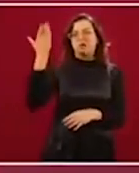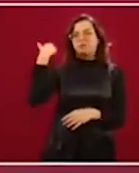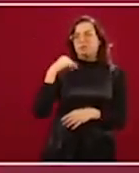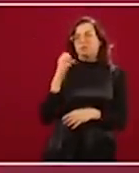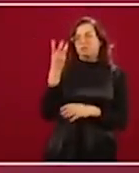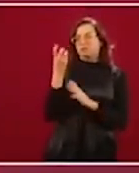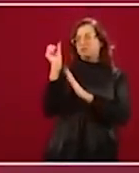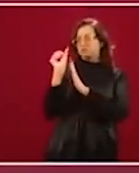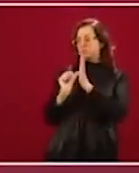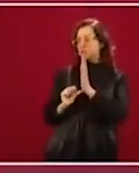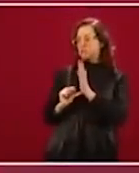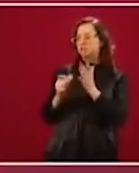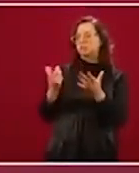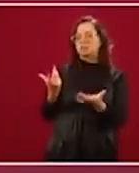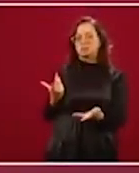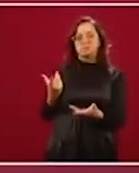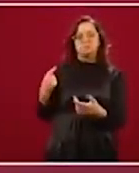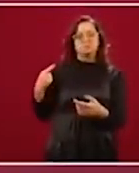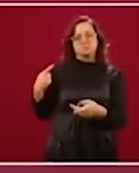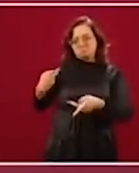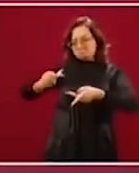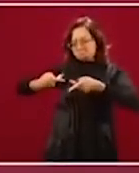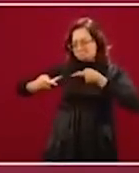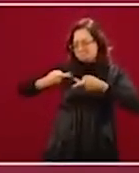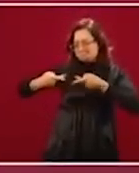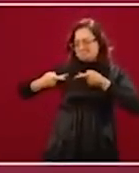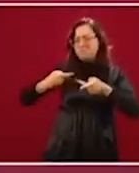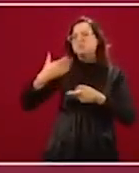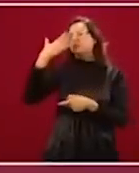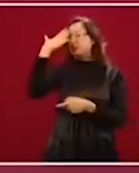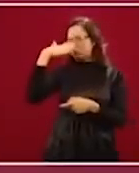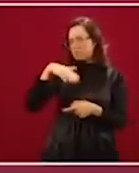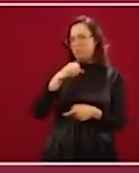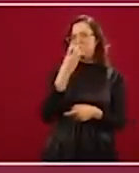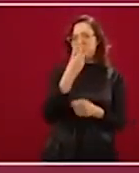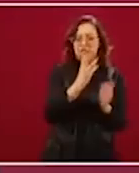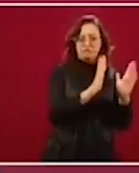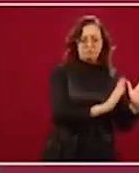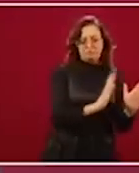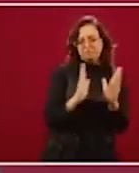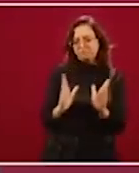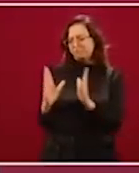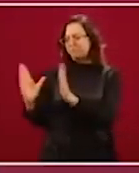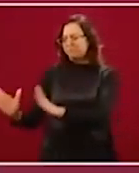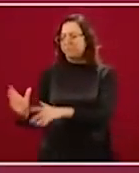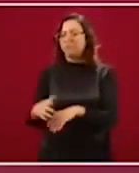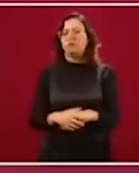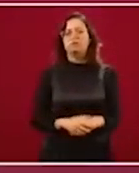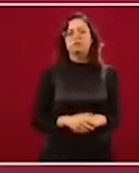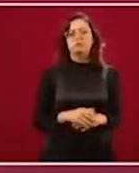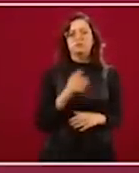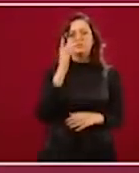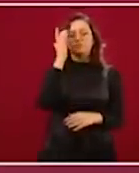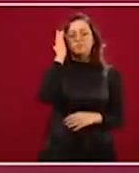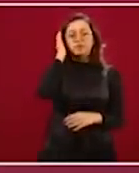Hugo que las vuelva a recordar,